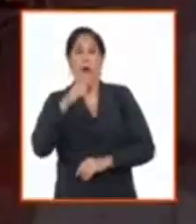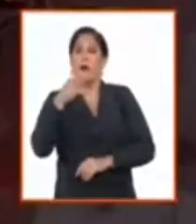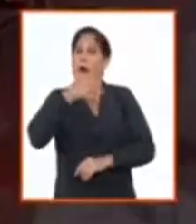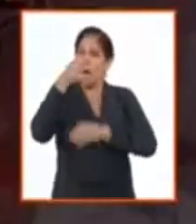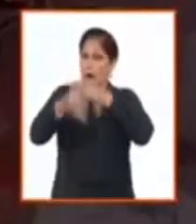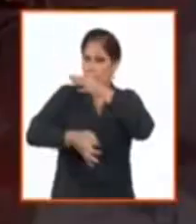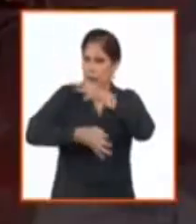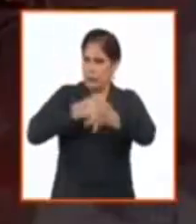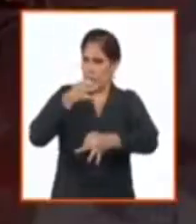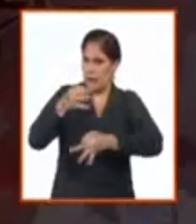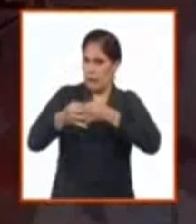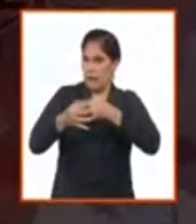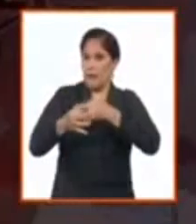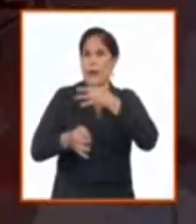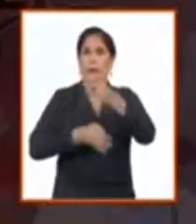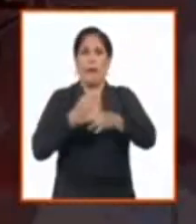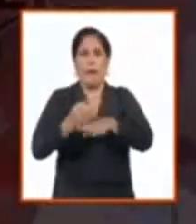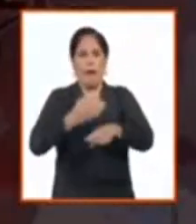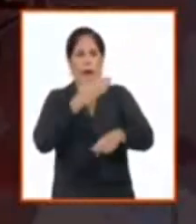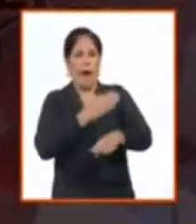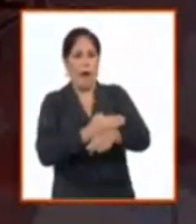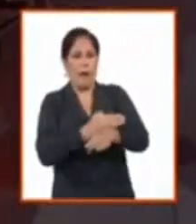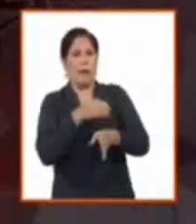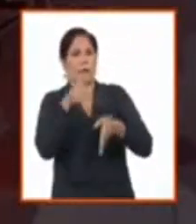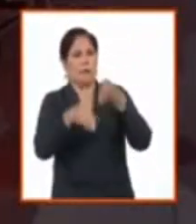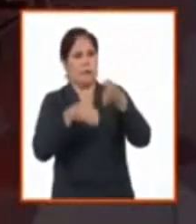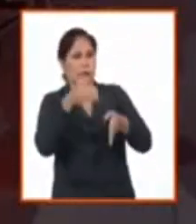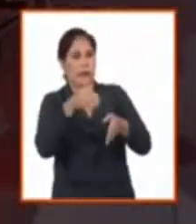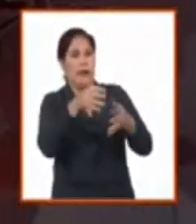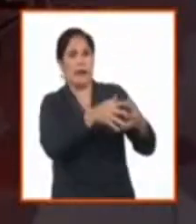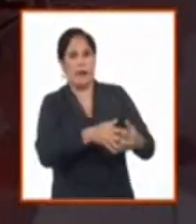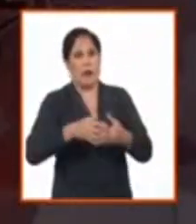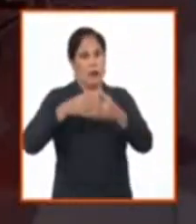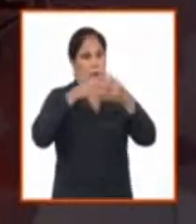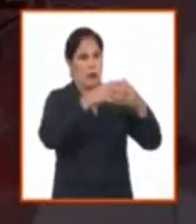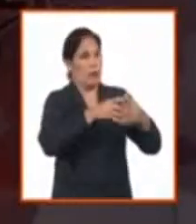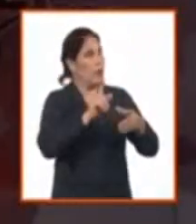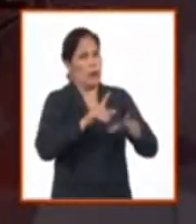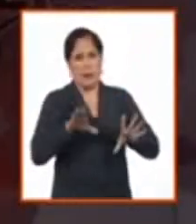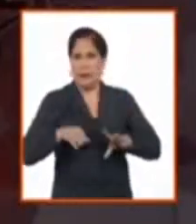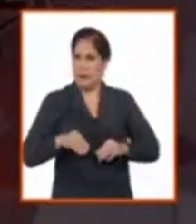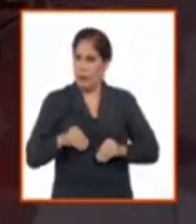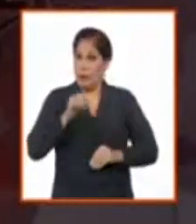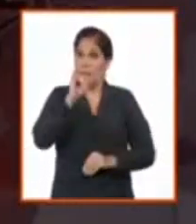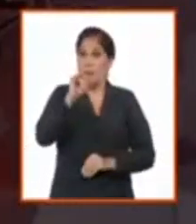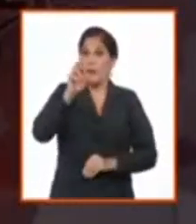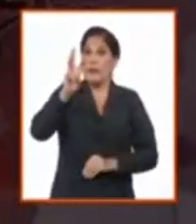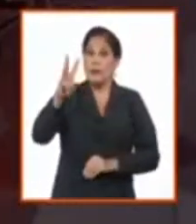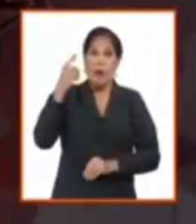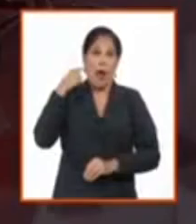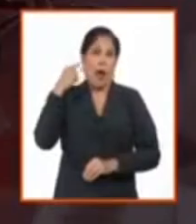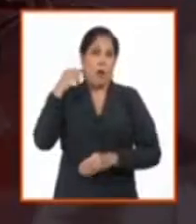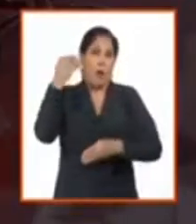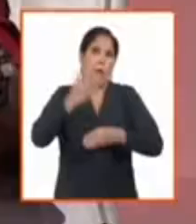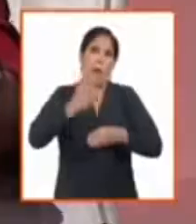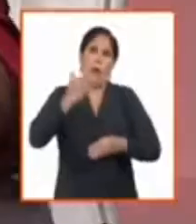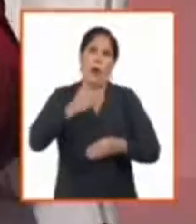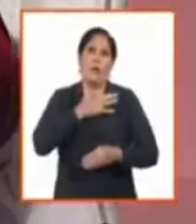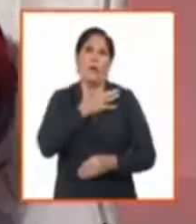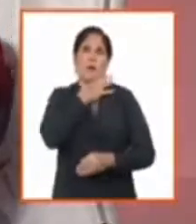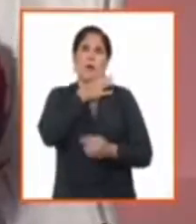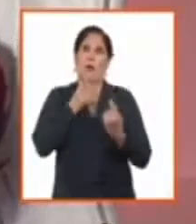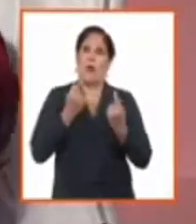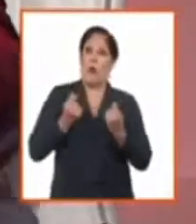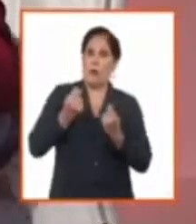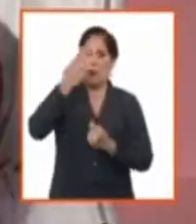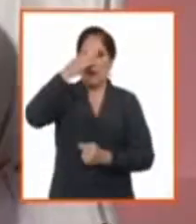las letras y lo ha dicho él antes de ir a los ángeles es inaceptable son 63 años de un bloqueo abusivo está ahí